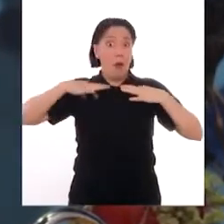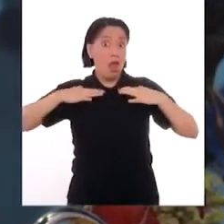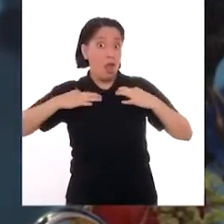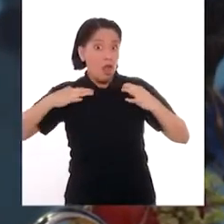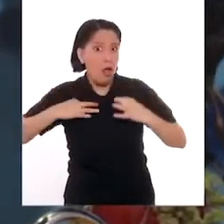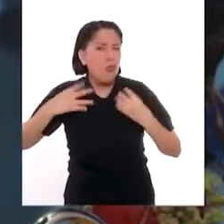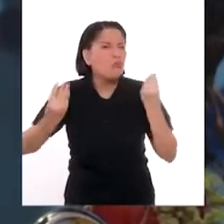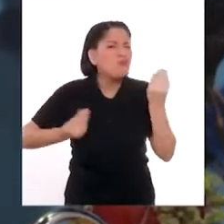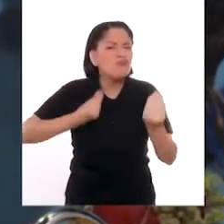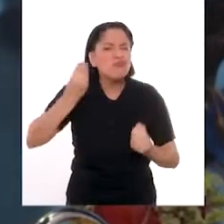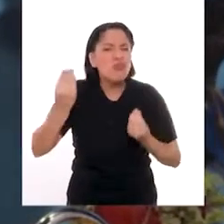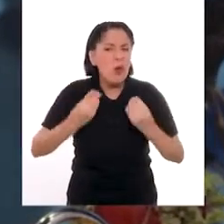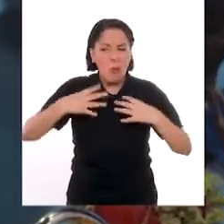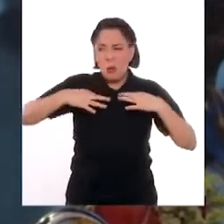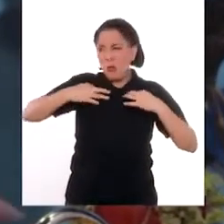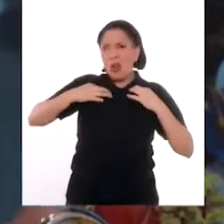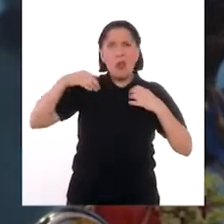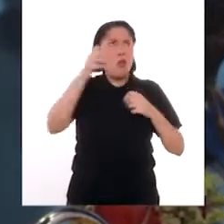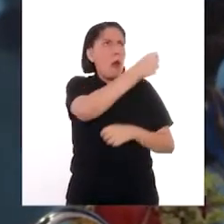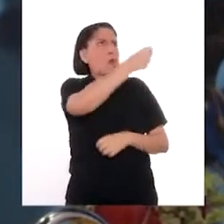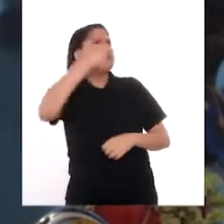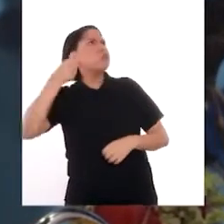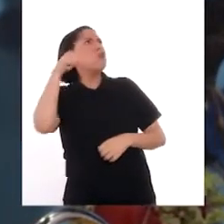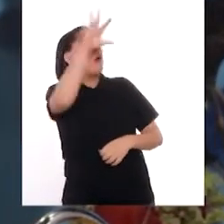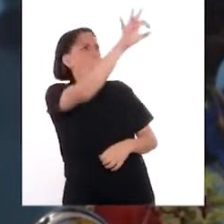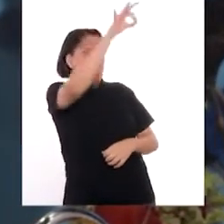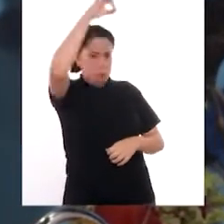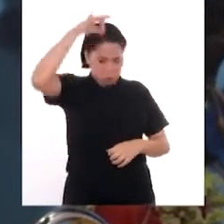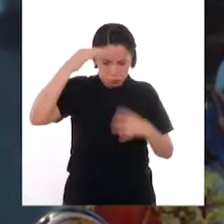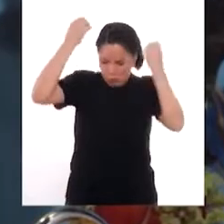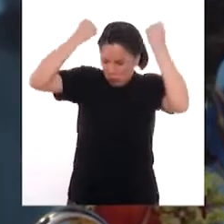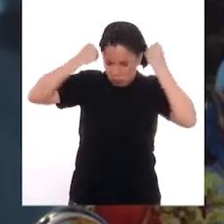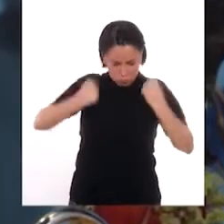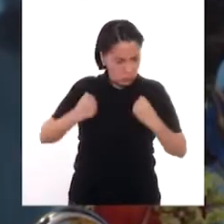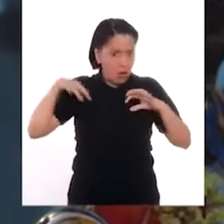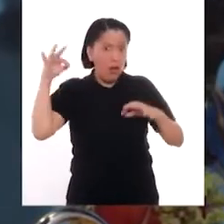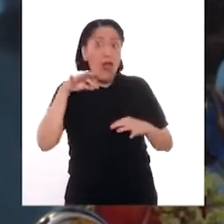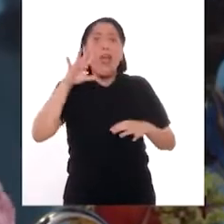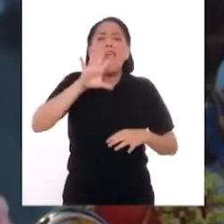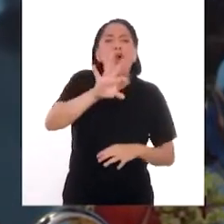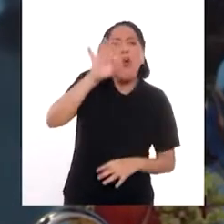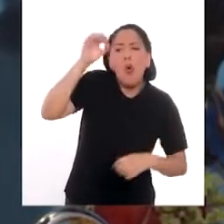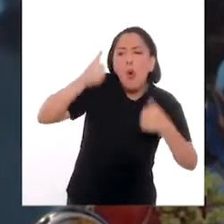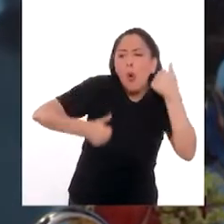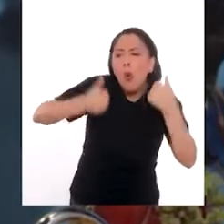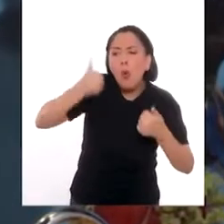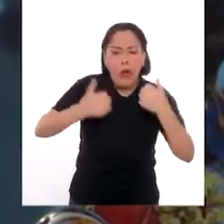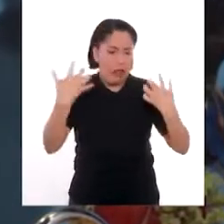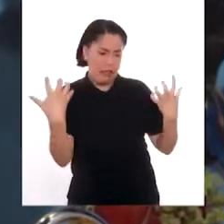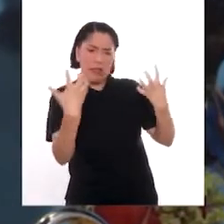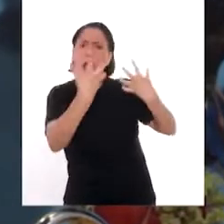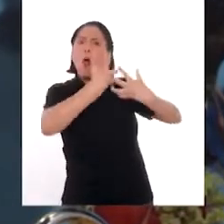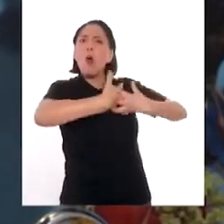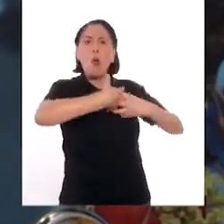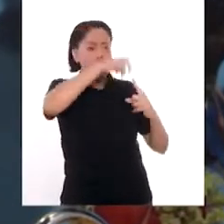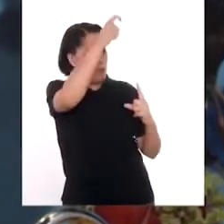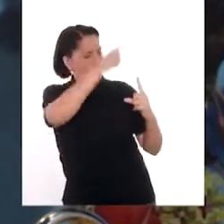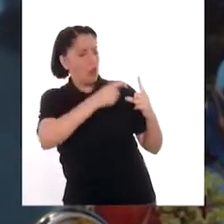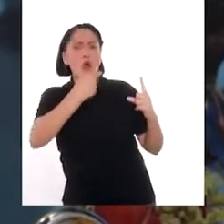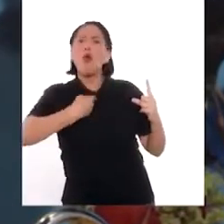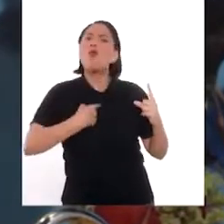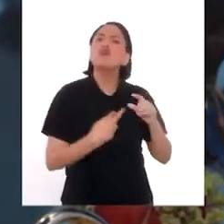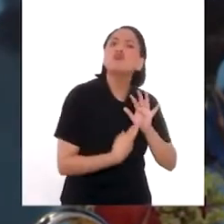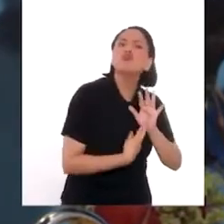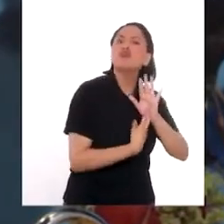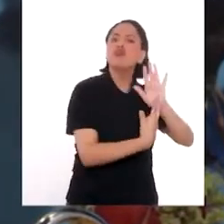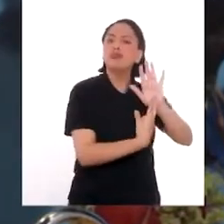nuestro vestuario podemos usar la ropa que tengamos en el closet y escoger la que más se ajuste al personaje que